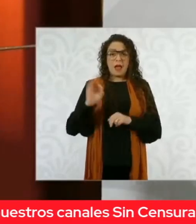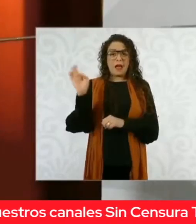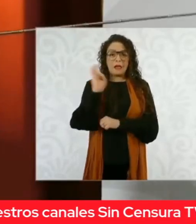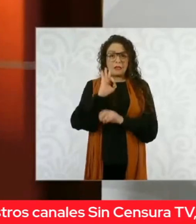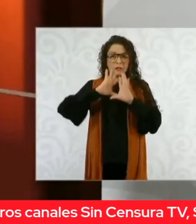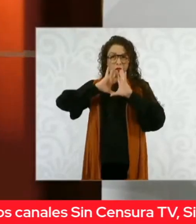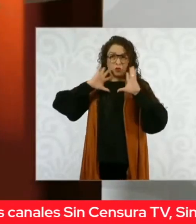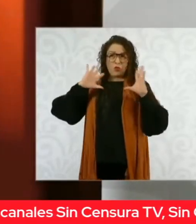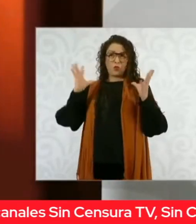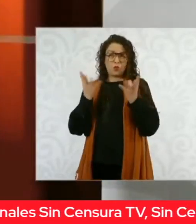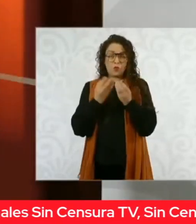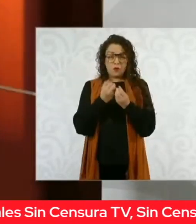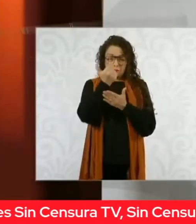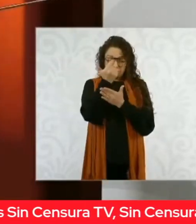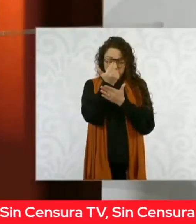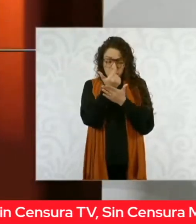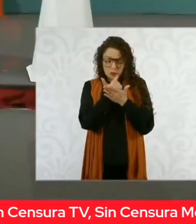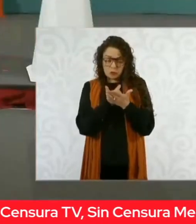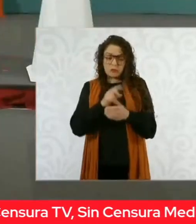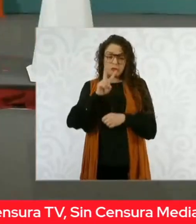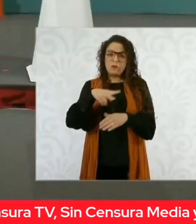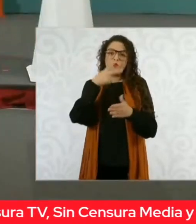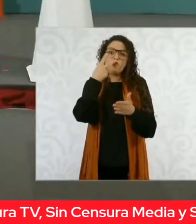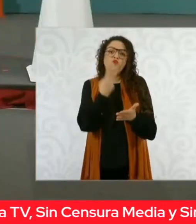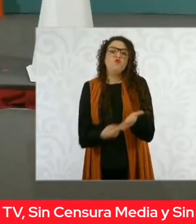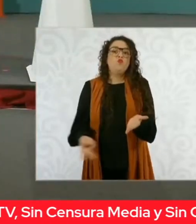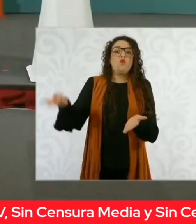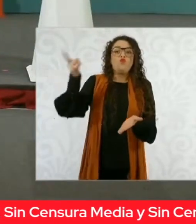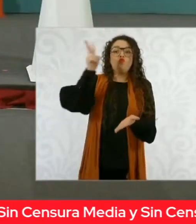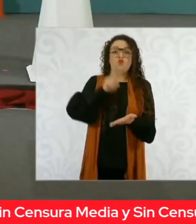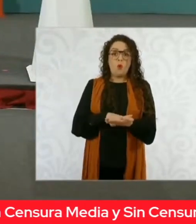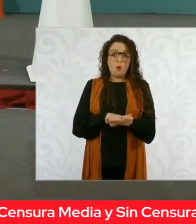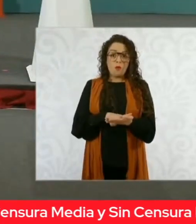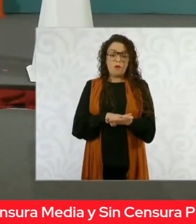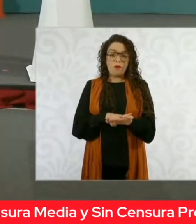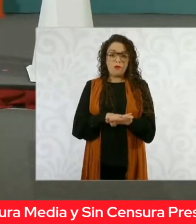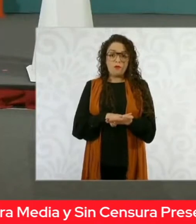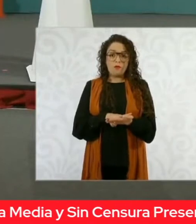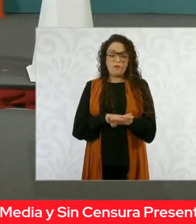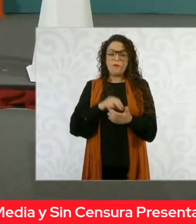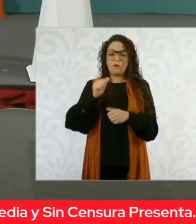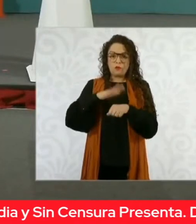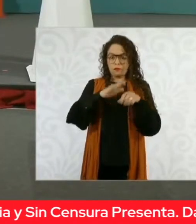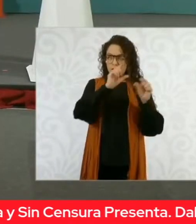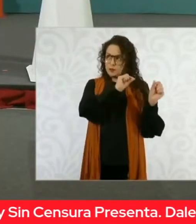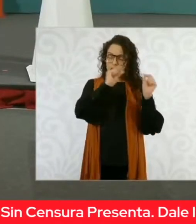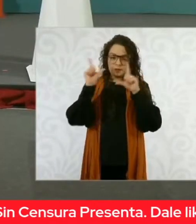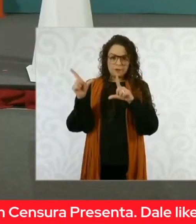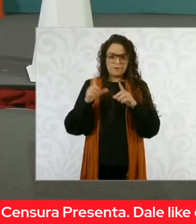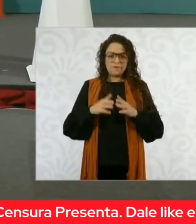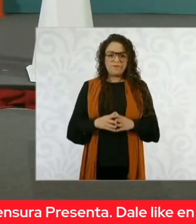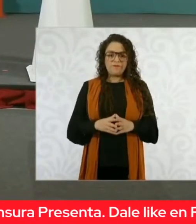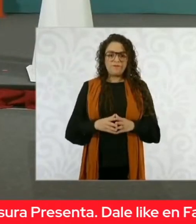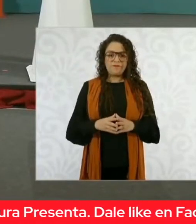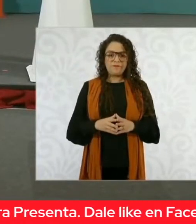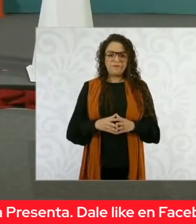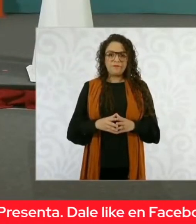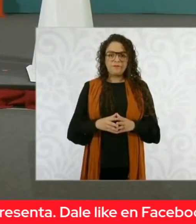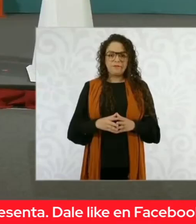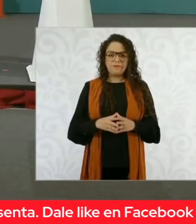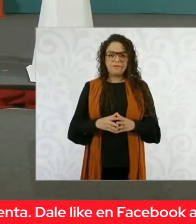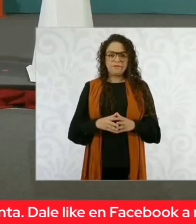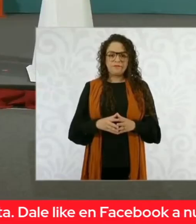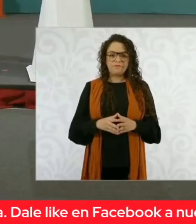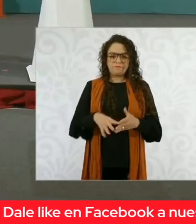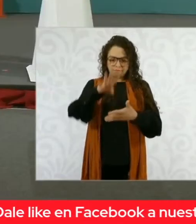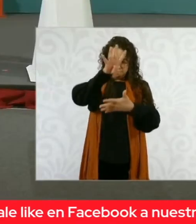cuantifican, duplican estos montos. La que sigue, por favor. Este es un ejemplo